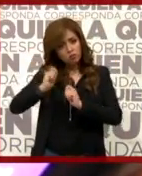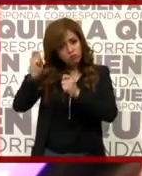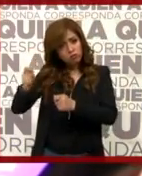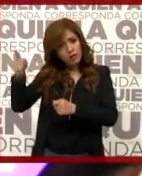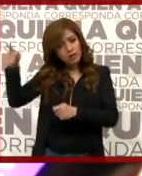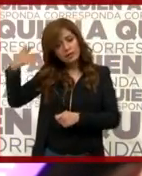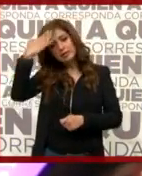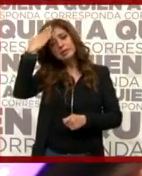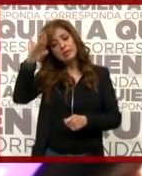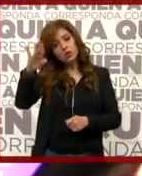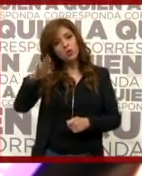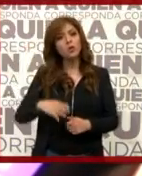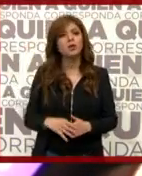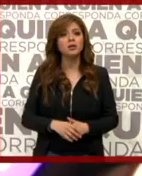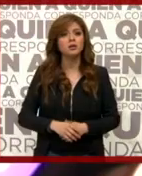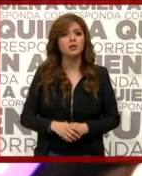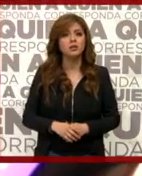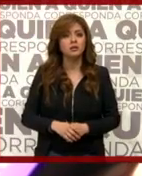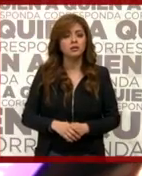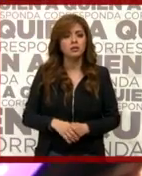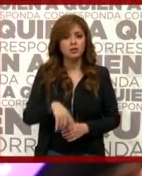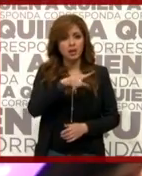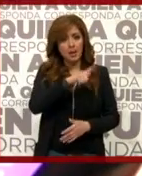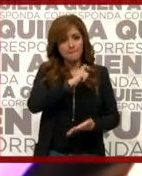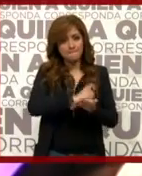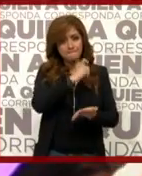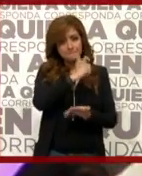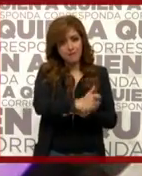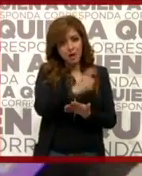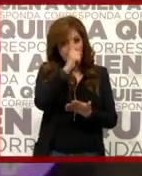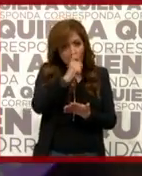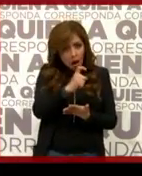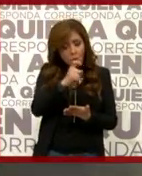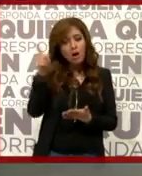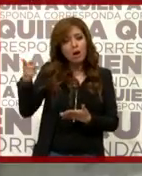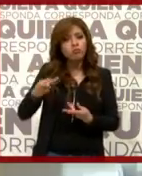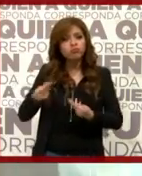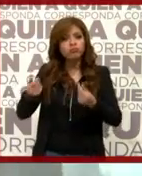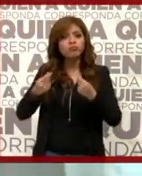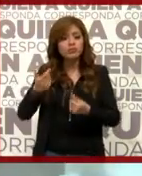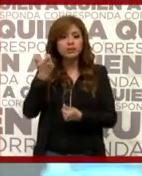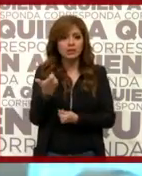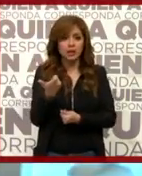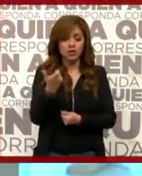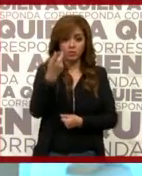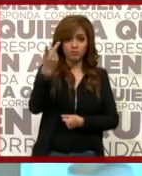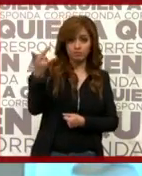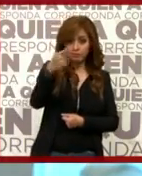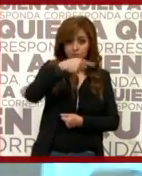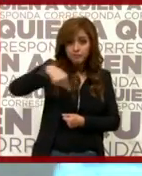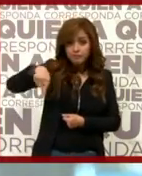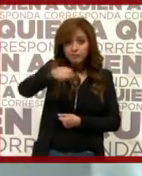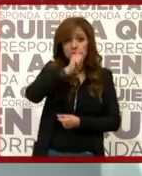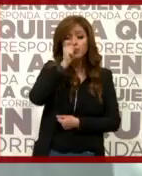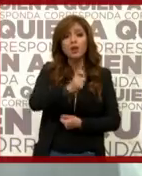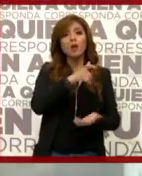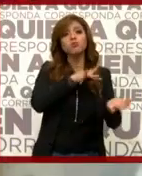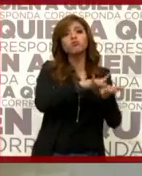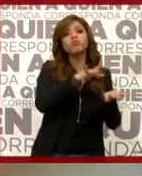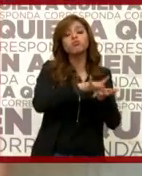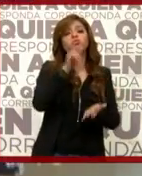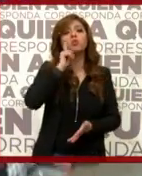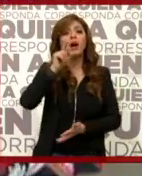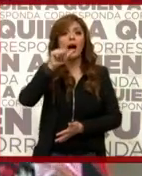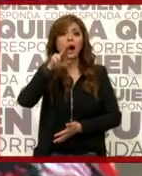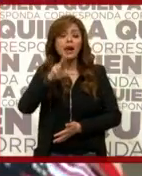los que tienen que pagar que pues tiene muchos gastos ellos se han sumado para apoyar a ana